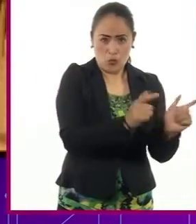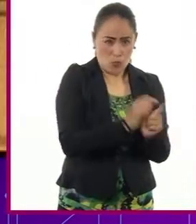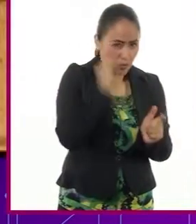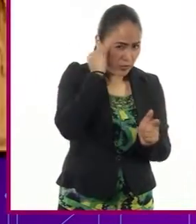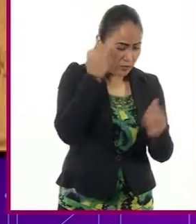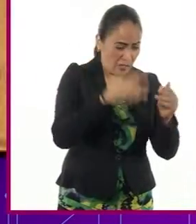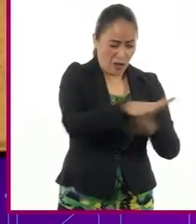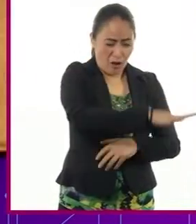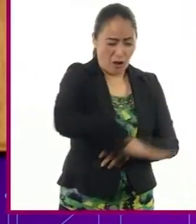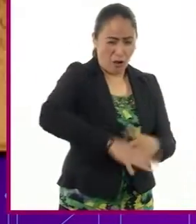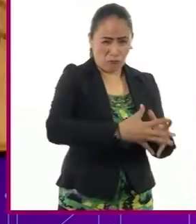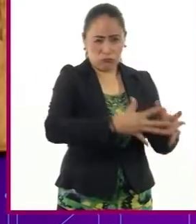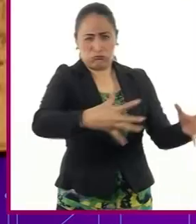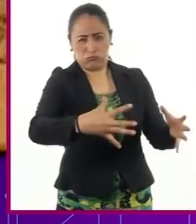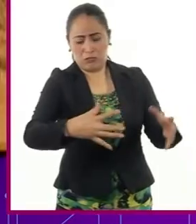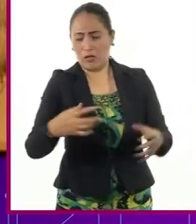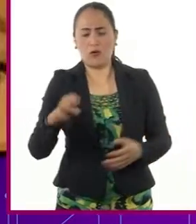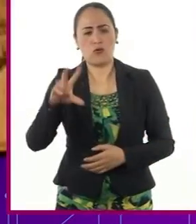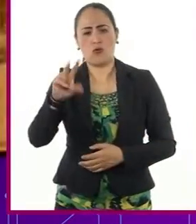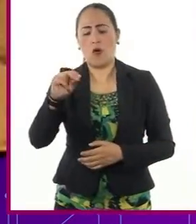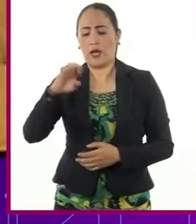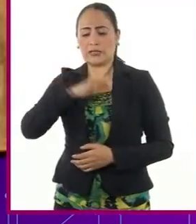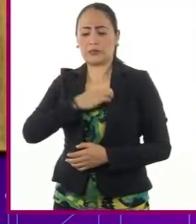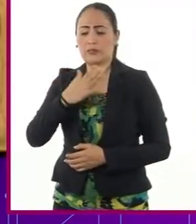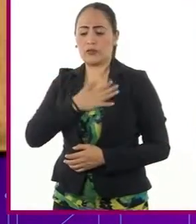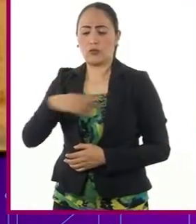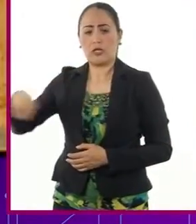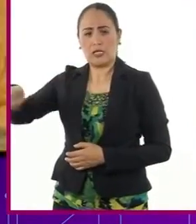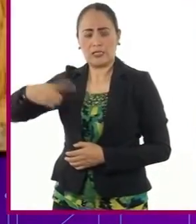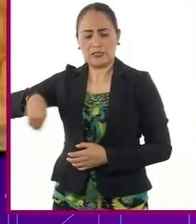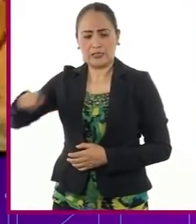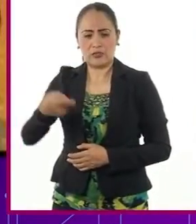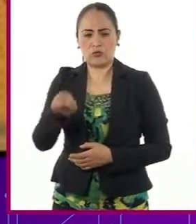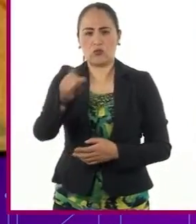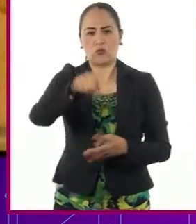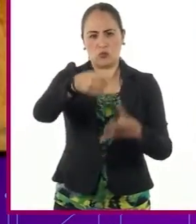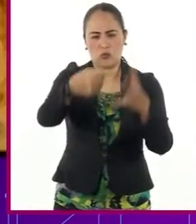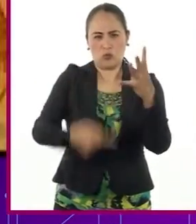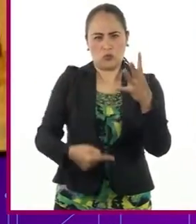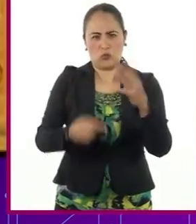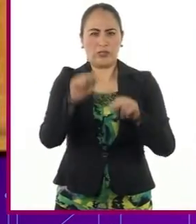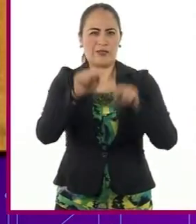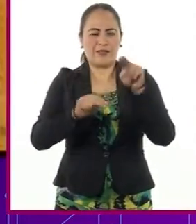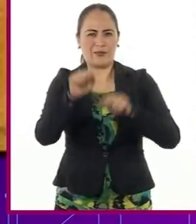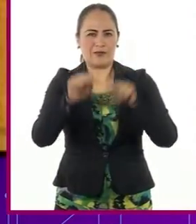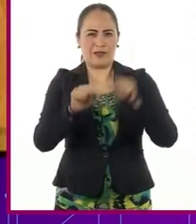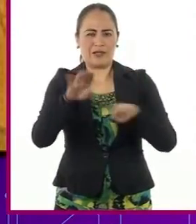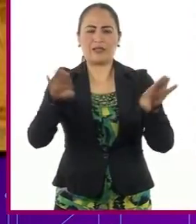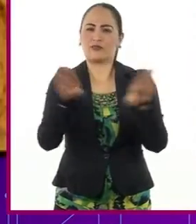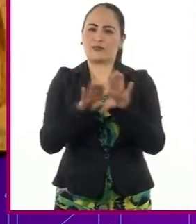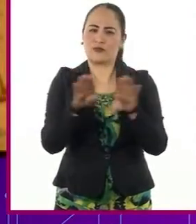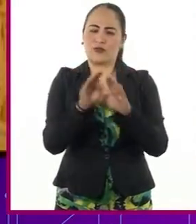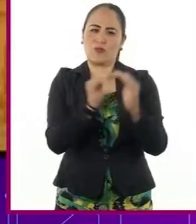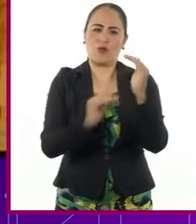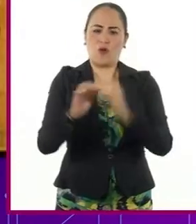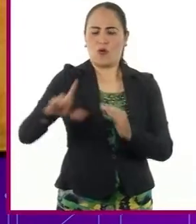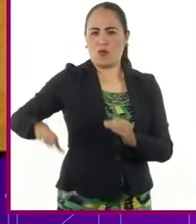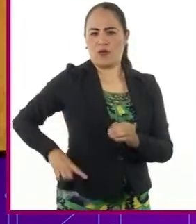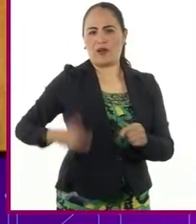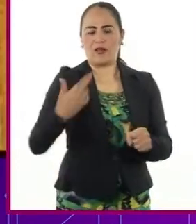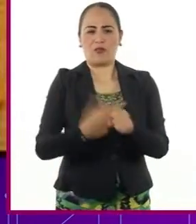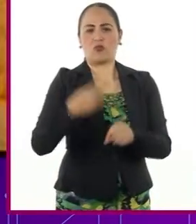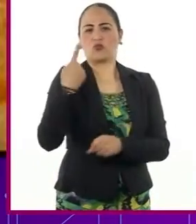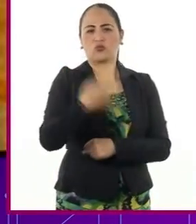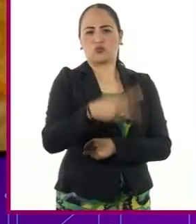españoles dominaban y explotaban a los campesinos indígenas a través de sus propias